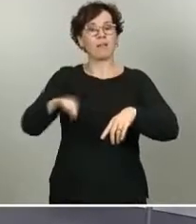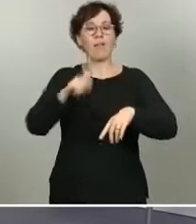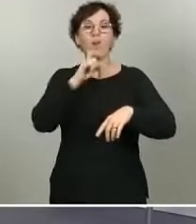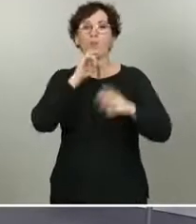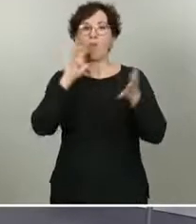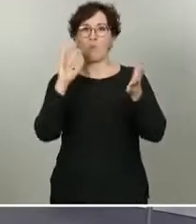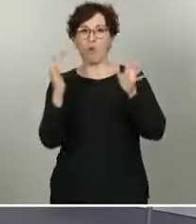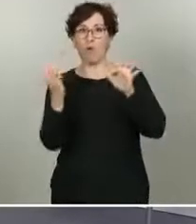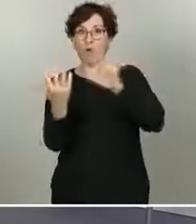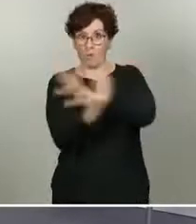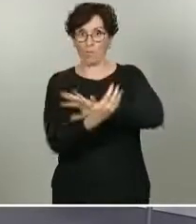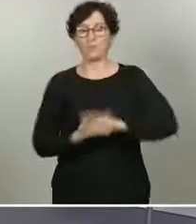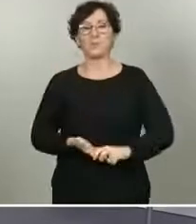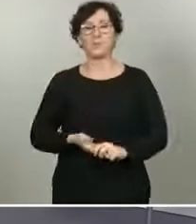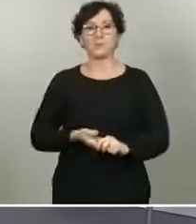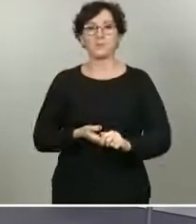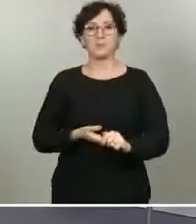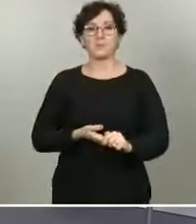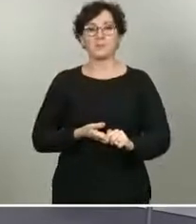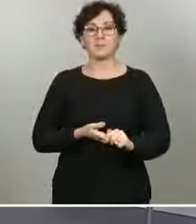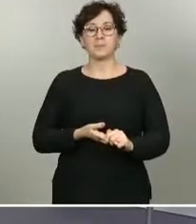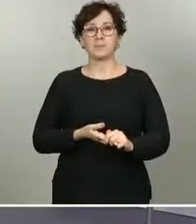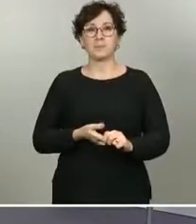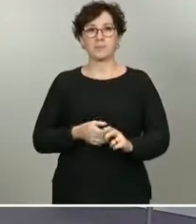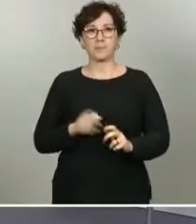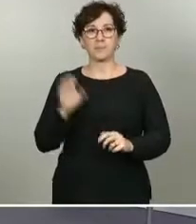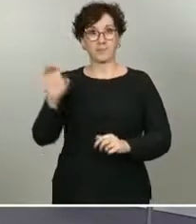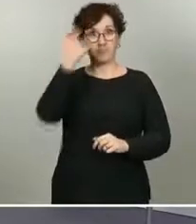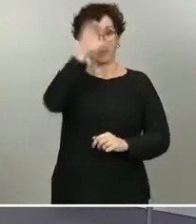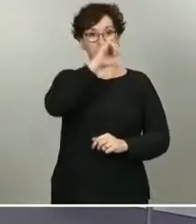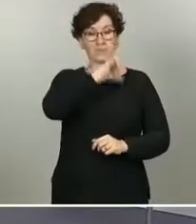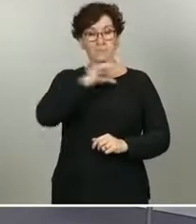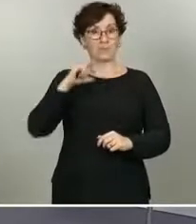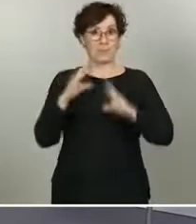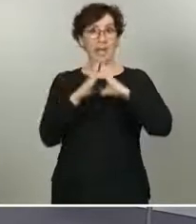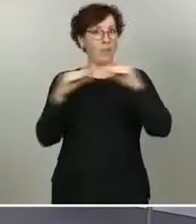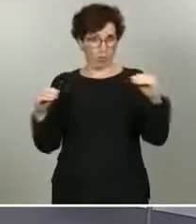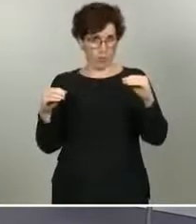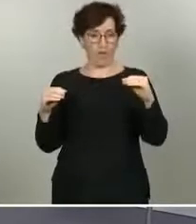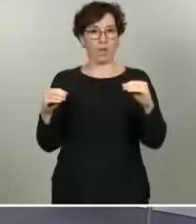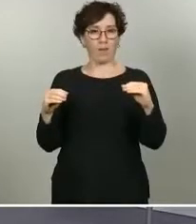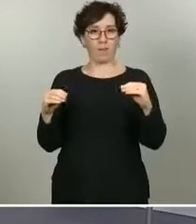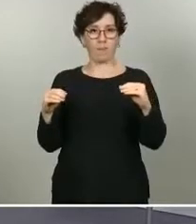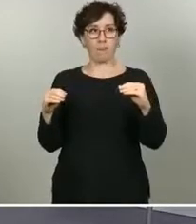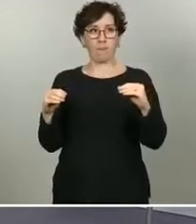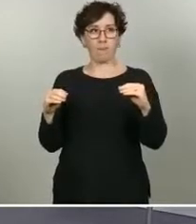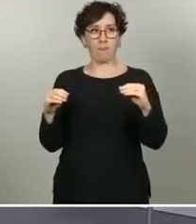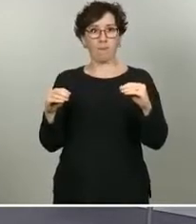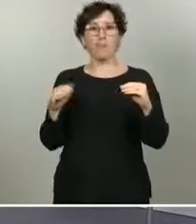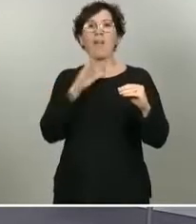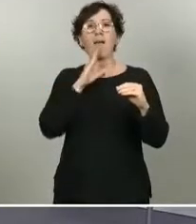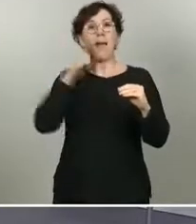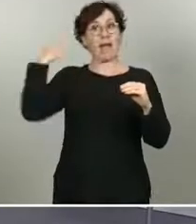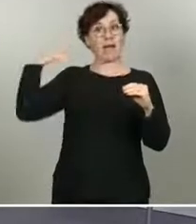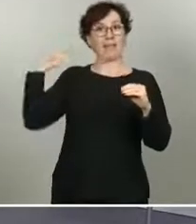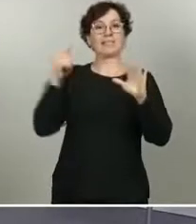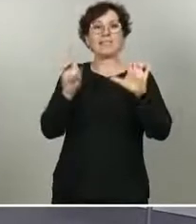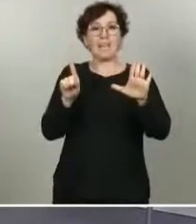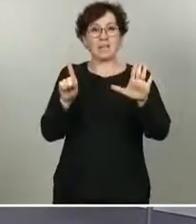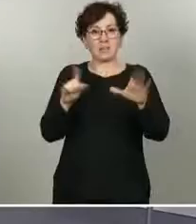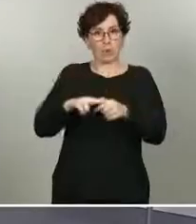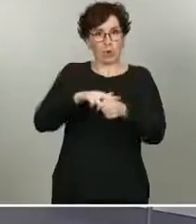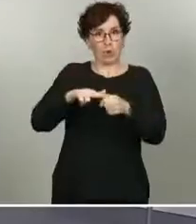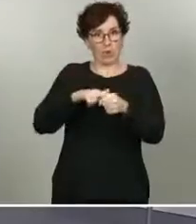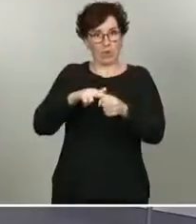las comidas autónomas la comunidad autónoma de andalucía ya tenía 6 como 16 provincias que habían pasado de fase 1